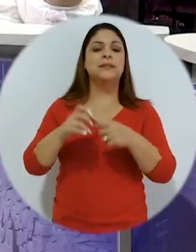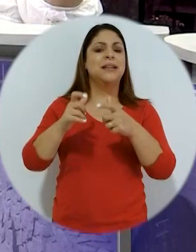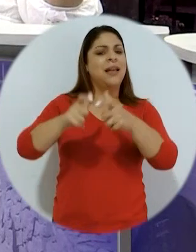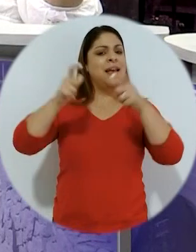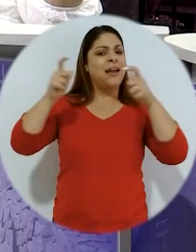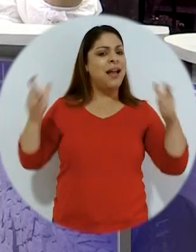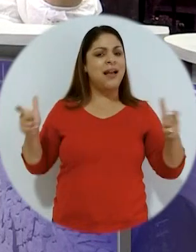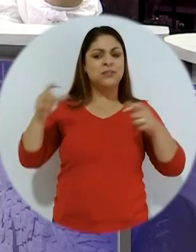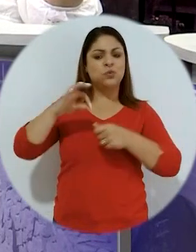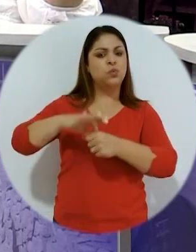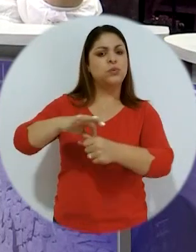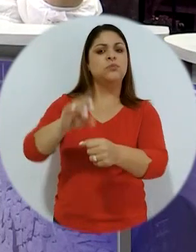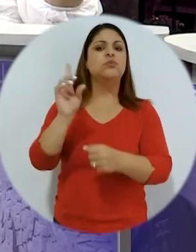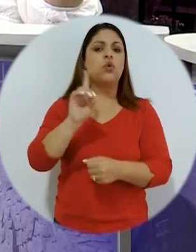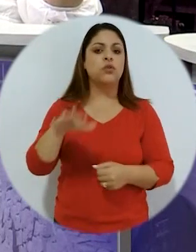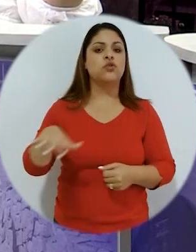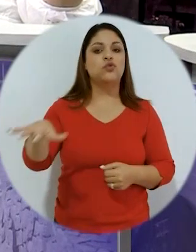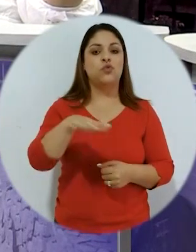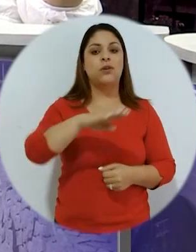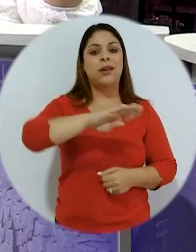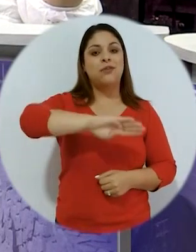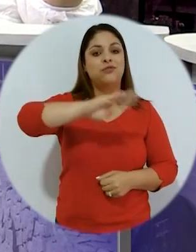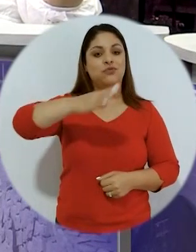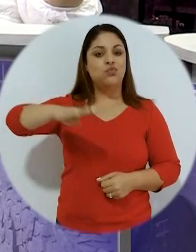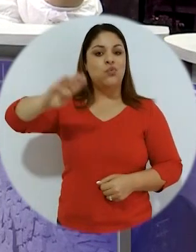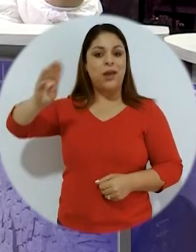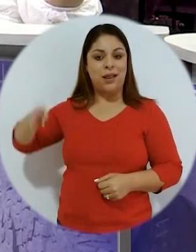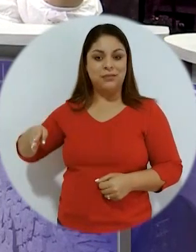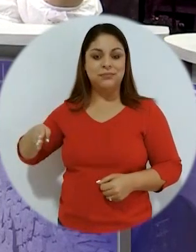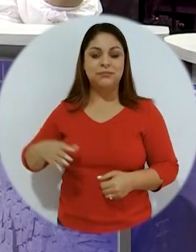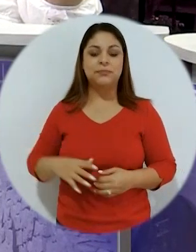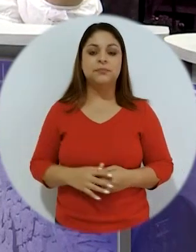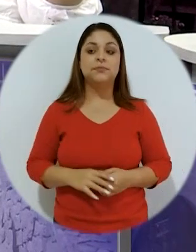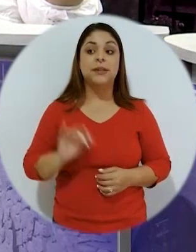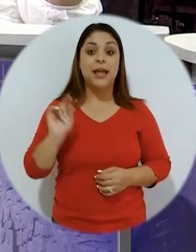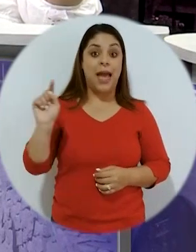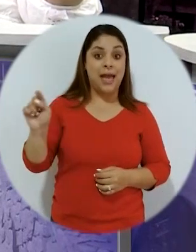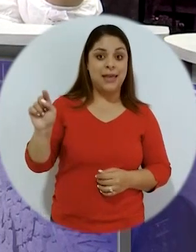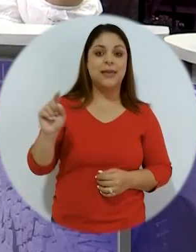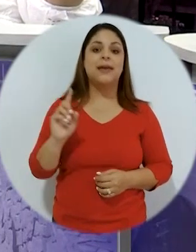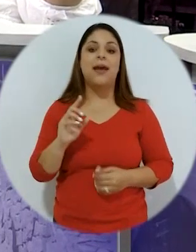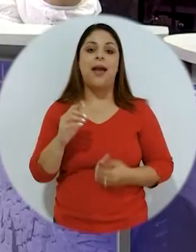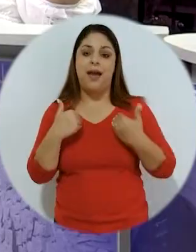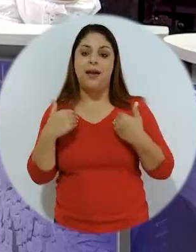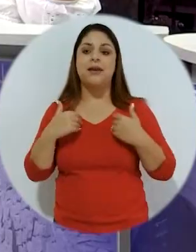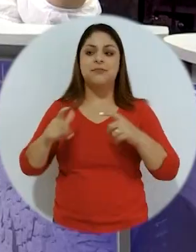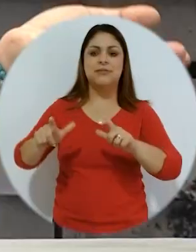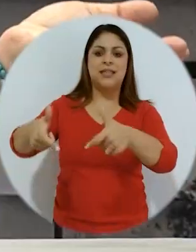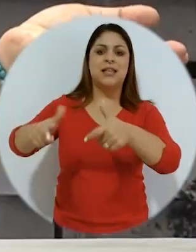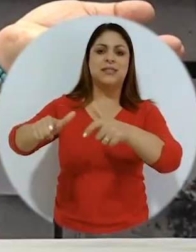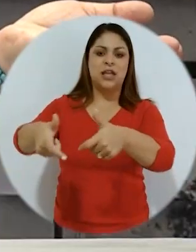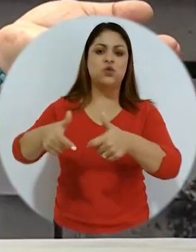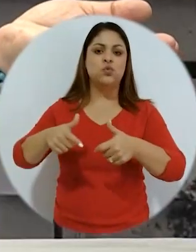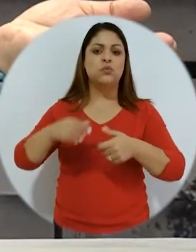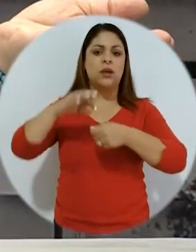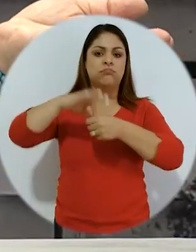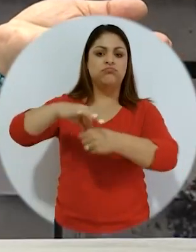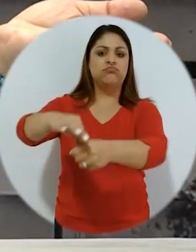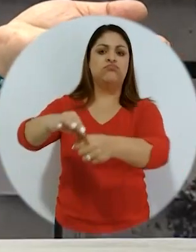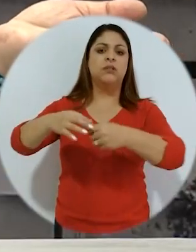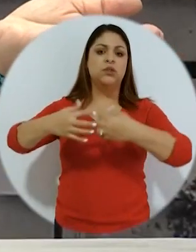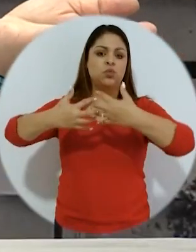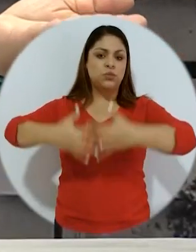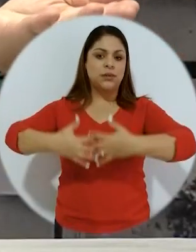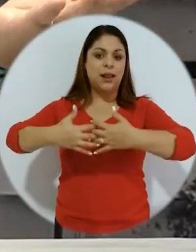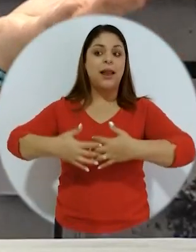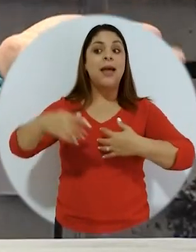y grandes extensiones de cultivos se encuentran en zonas rurales. Entonces, las zonas rurales es donde están los desechos agroindustriales,